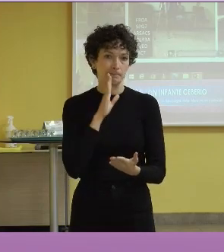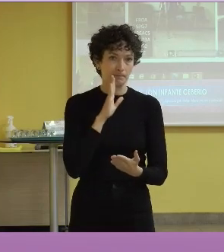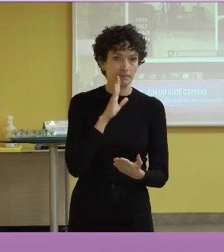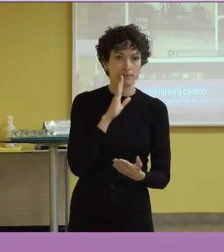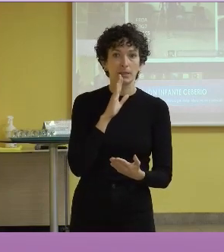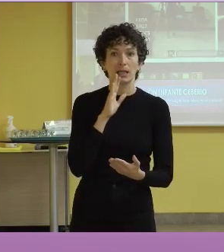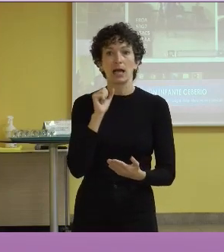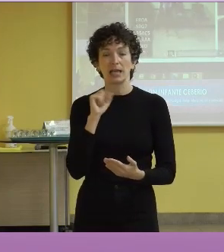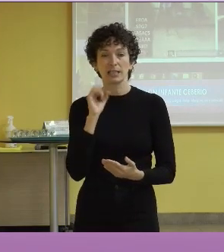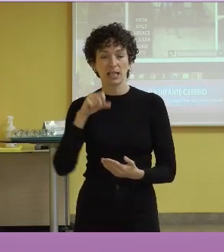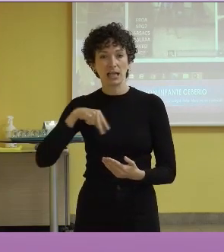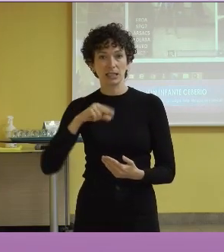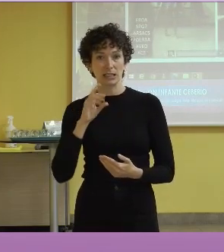ARSAX.